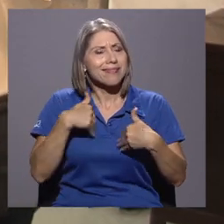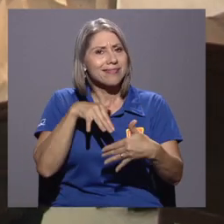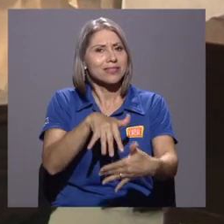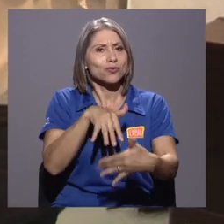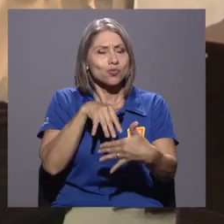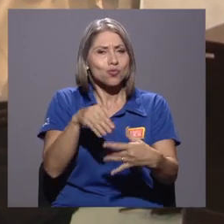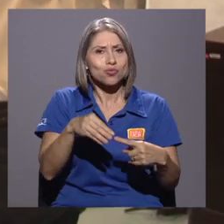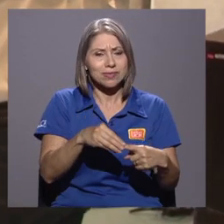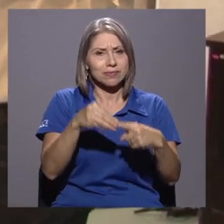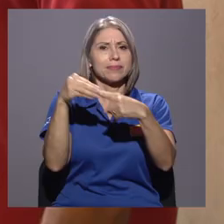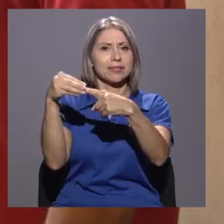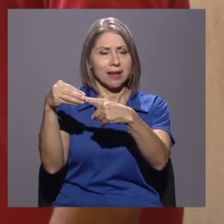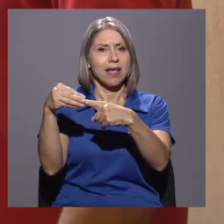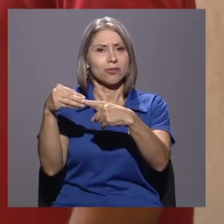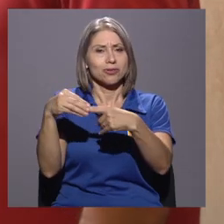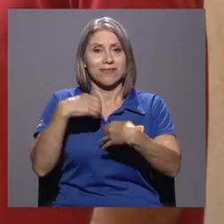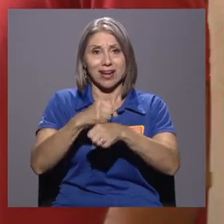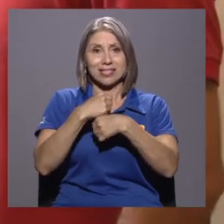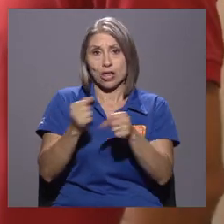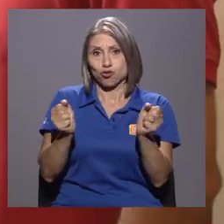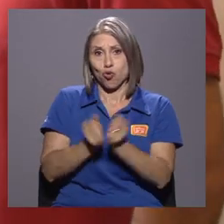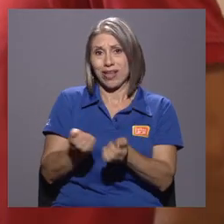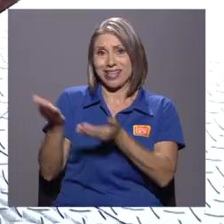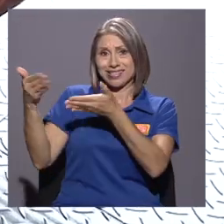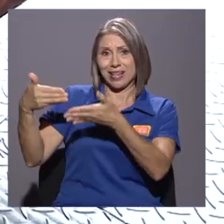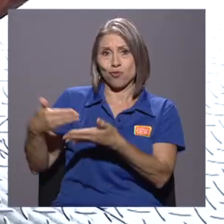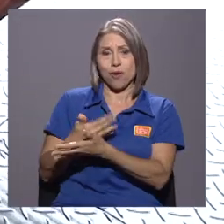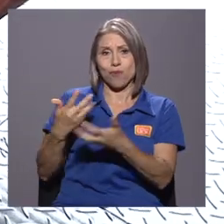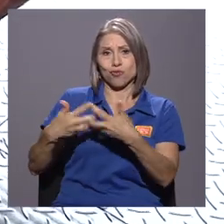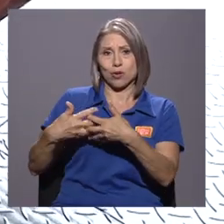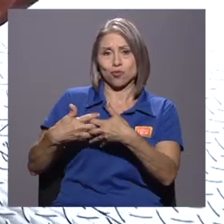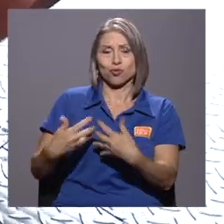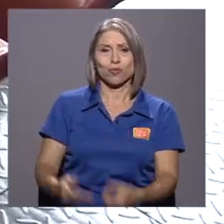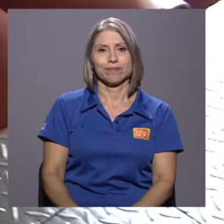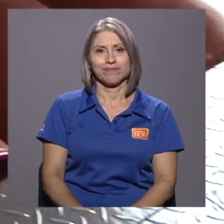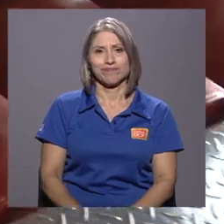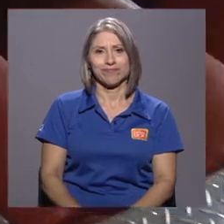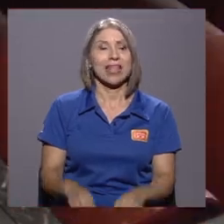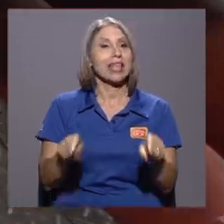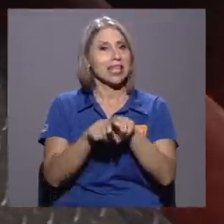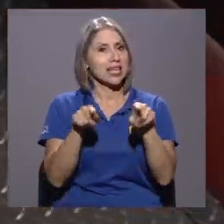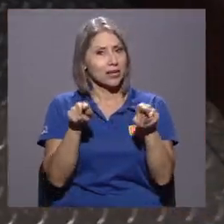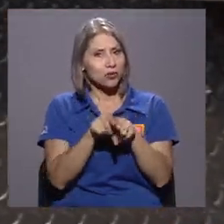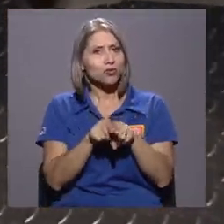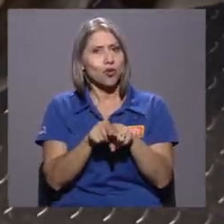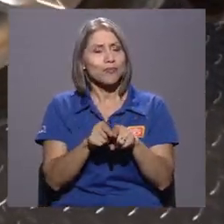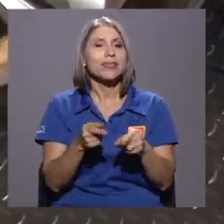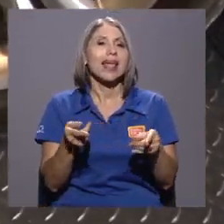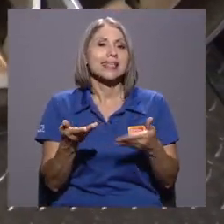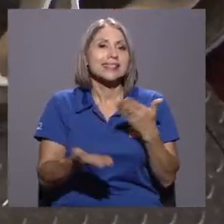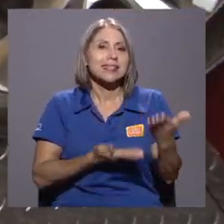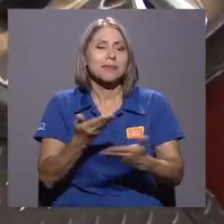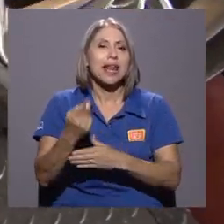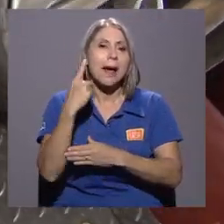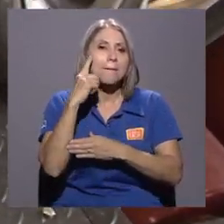estudios especializados realizados con este nuevo recurso. Incluso